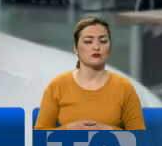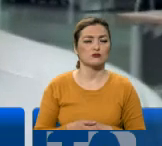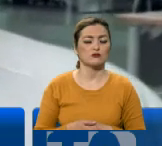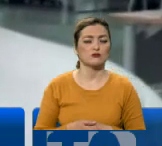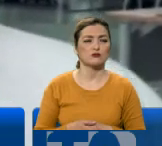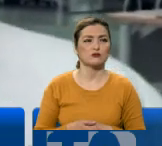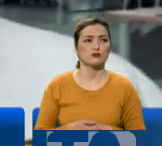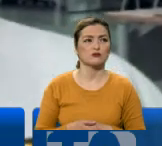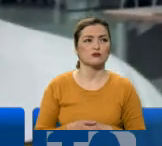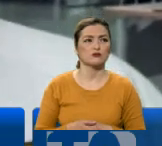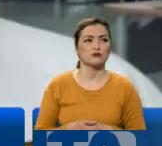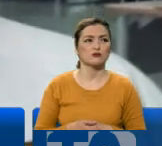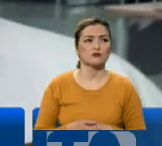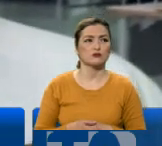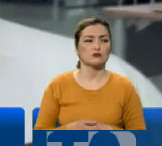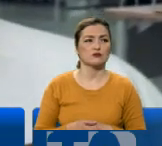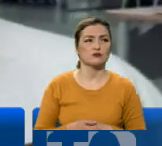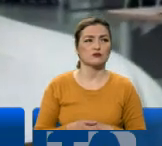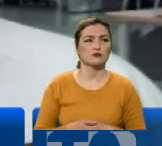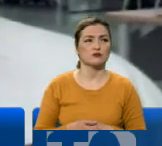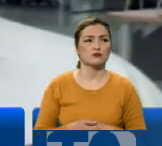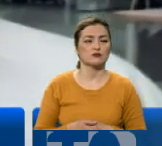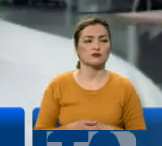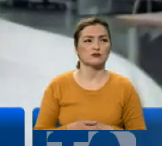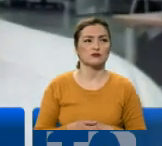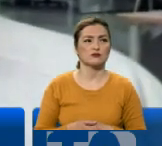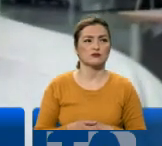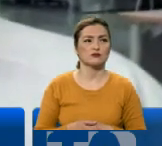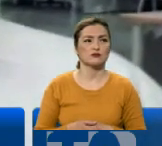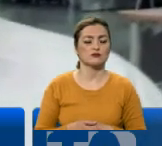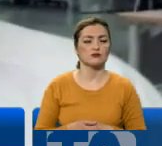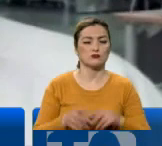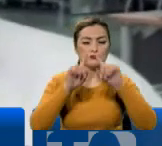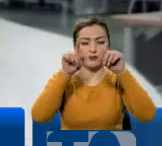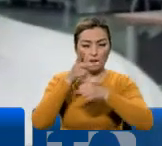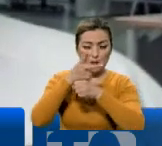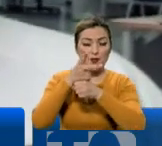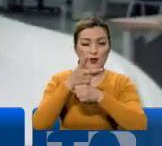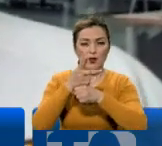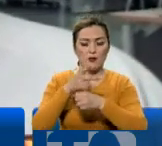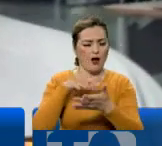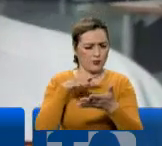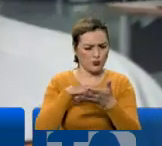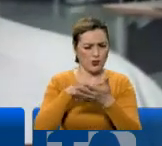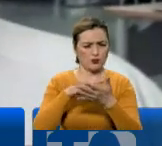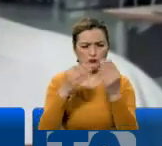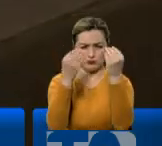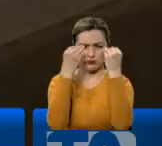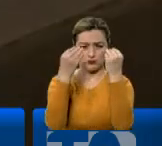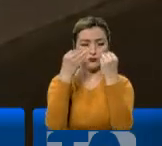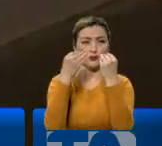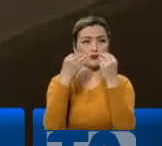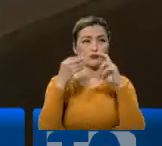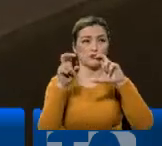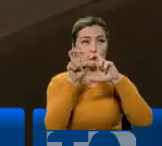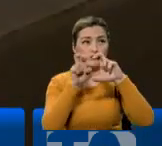sin poderlo hacer, sin tener la efectividad posible. O sea, ellos estaban con todo el control de la reunión. Hay